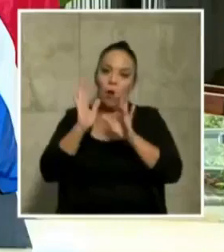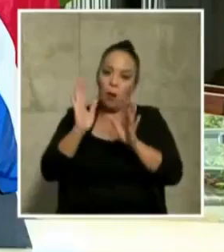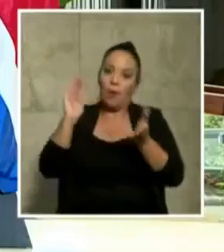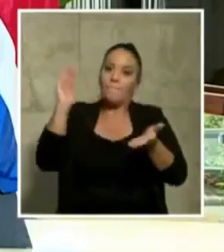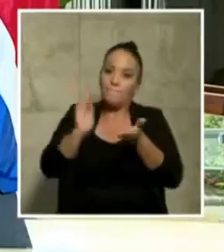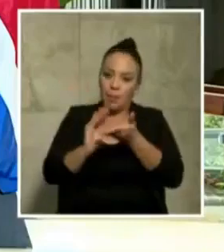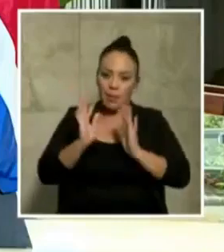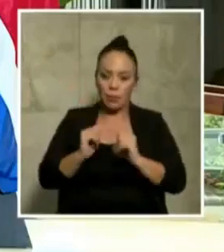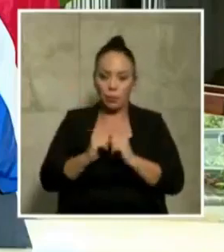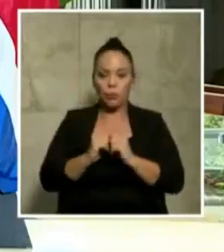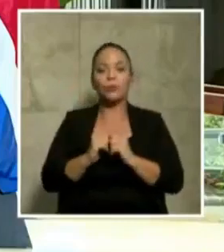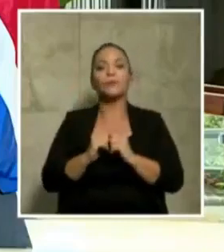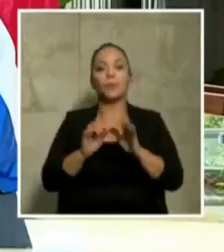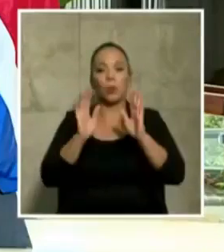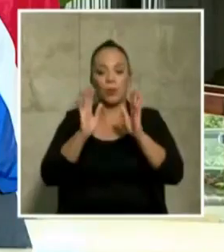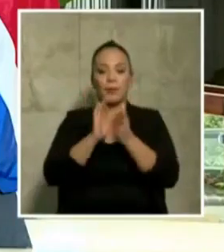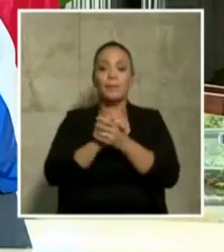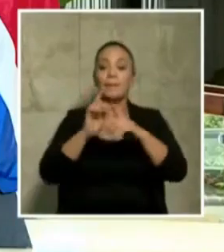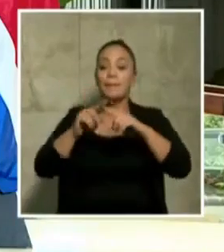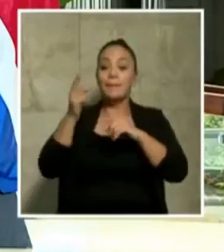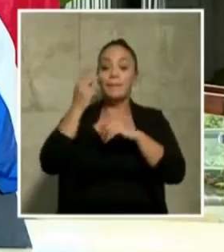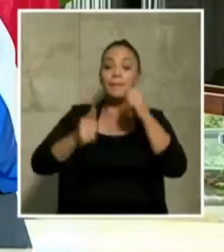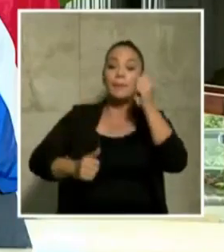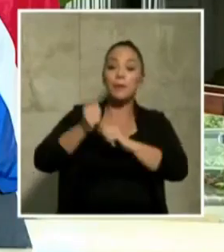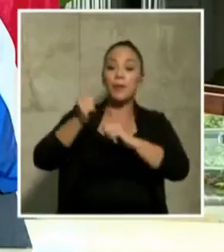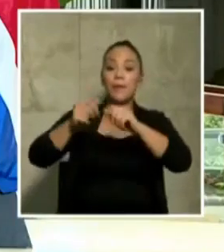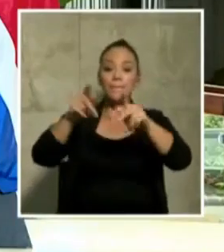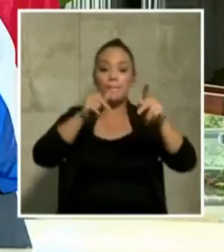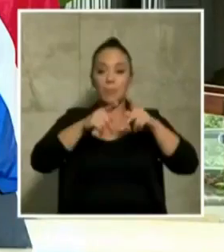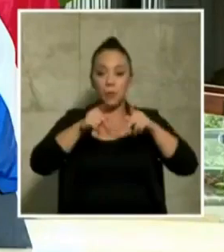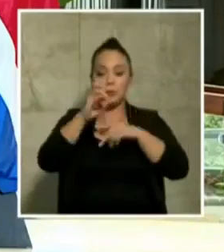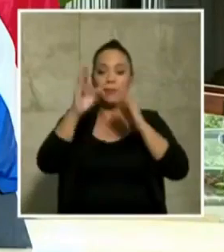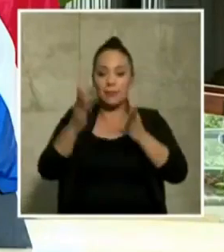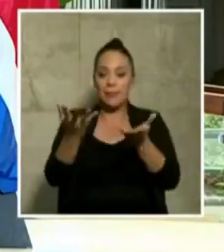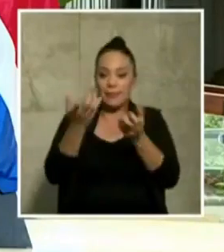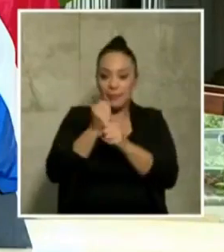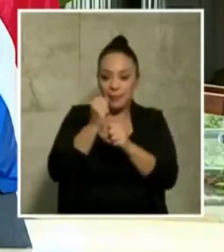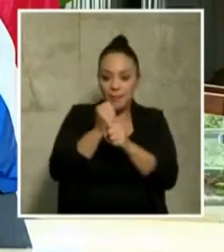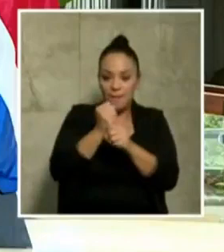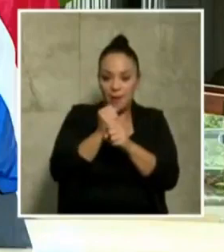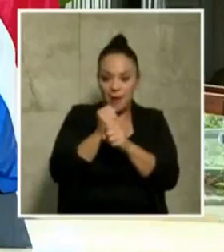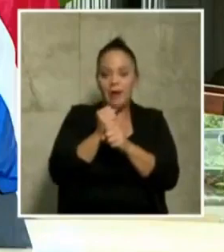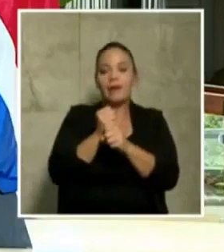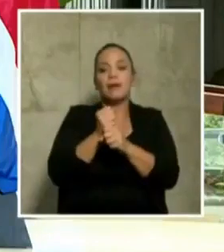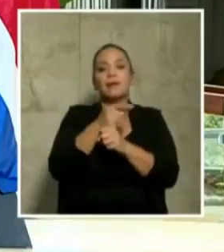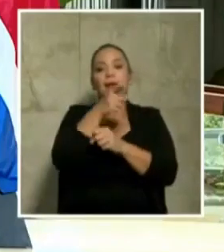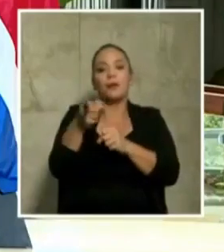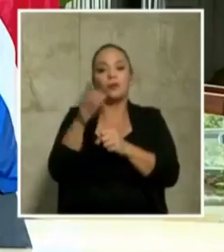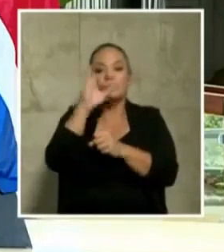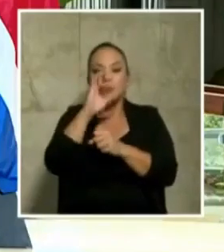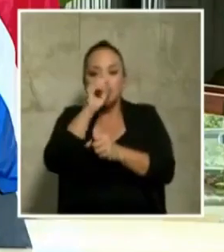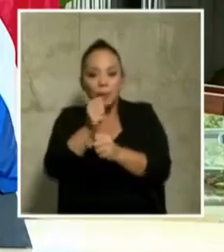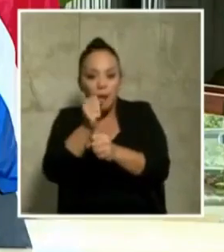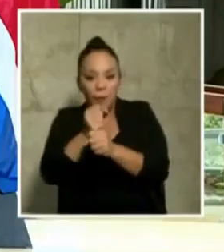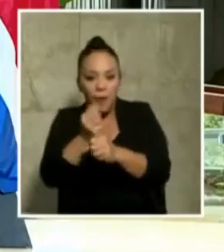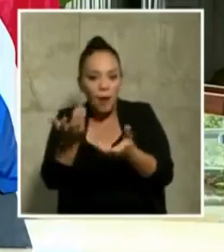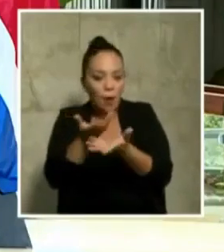para la mayoría de los costarricenses que quieren trabajar, están trabajando o están buscando trabajo,